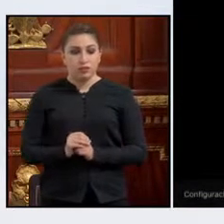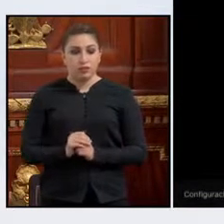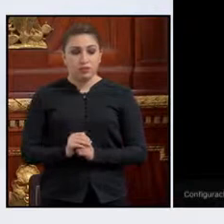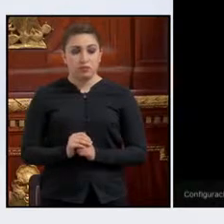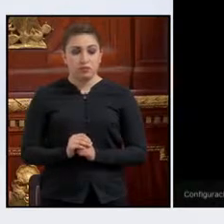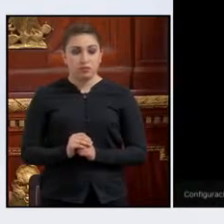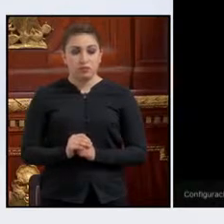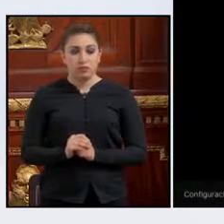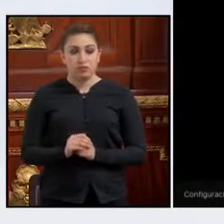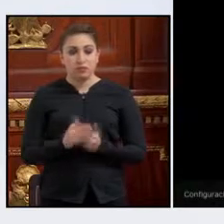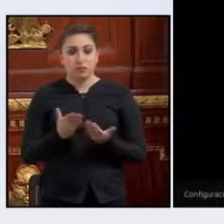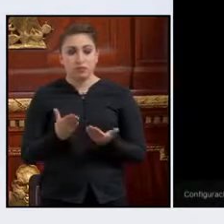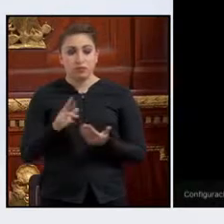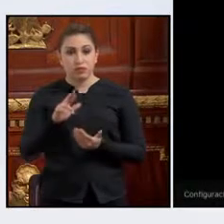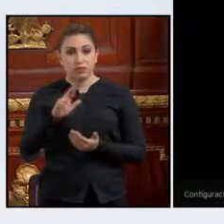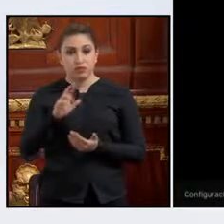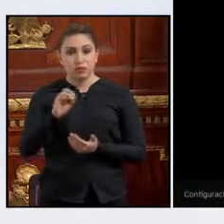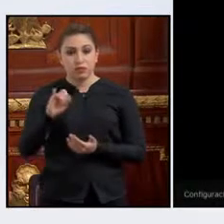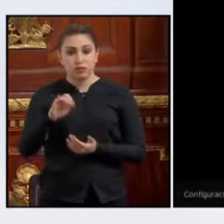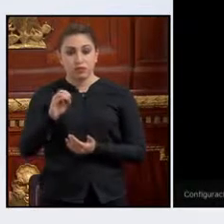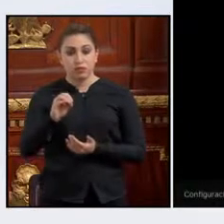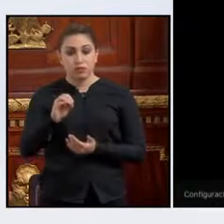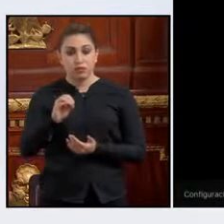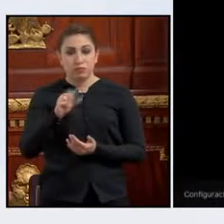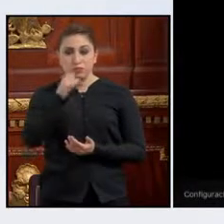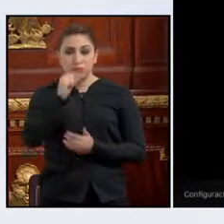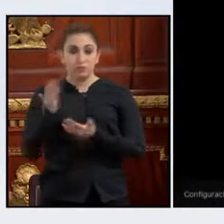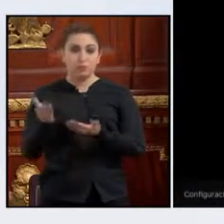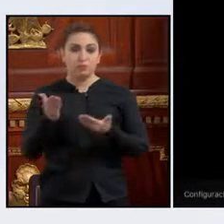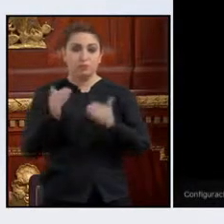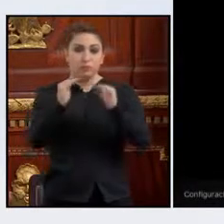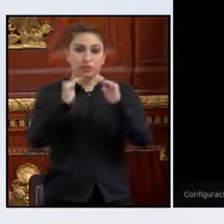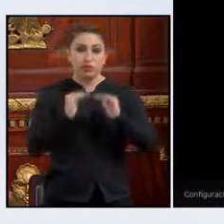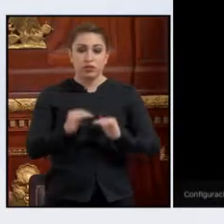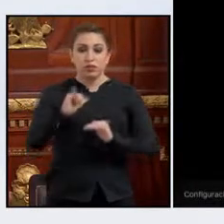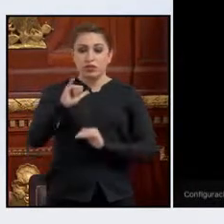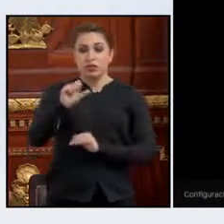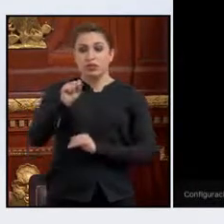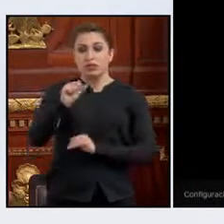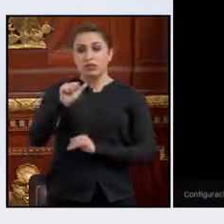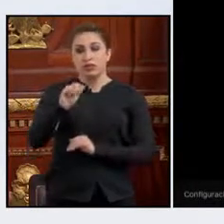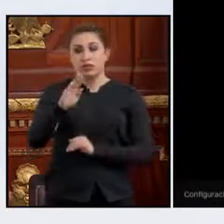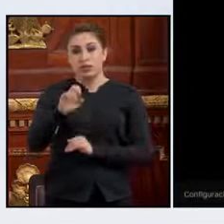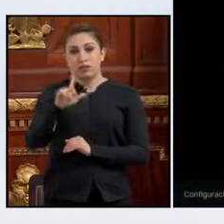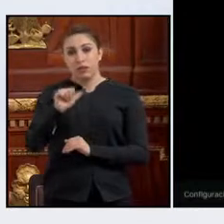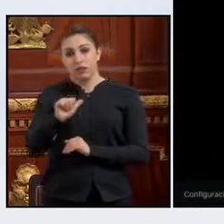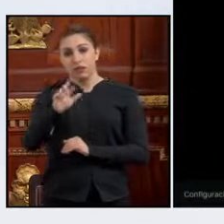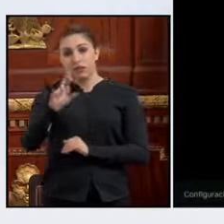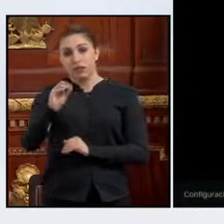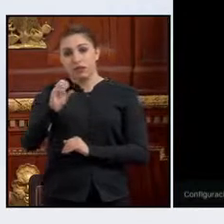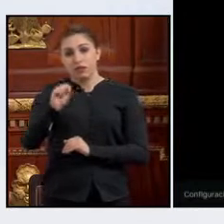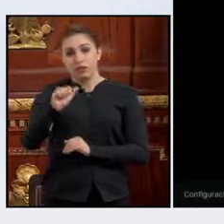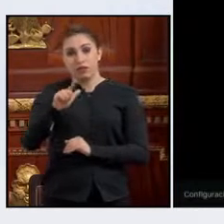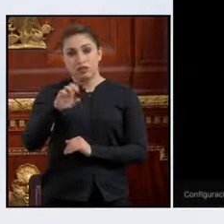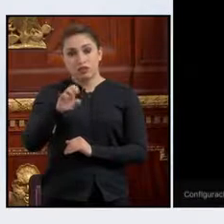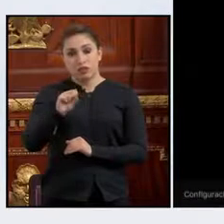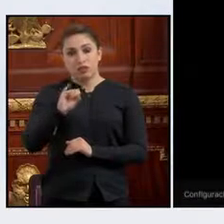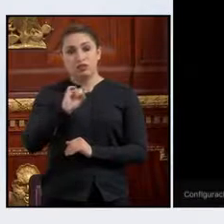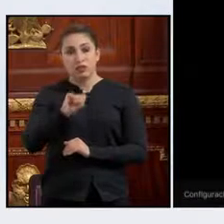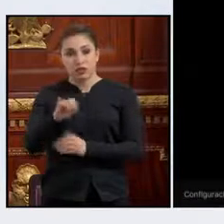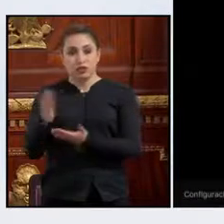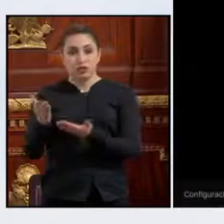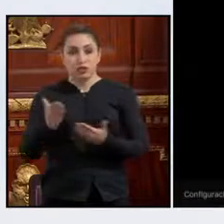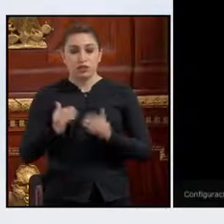Rojo de la Vega. Rosales Herrera Isabela. Isabela Rosales, presente. Rosbrand Suárez